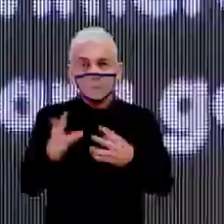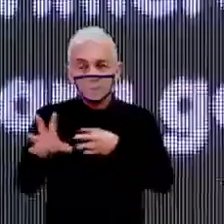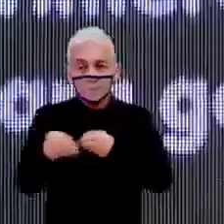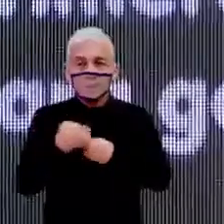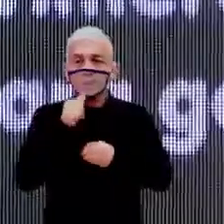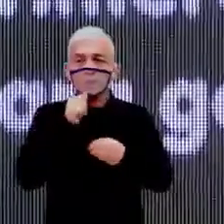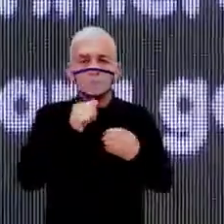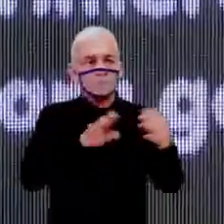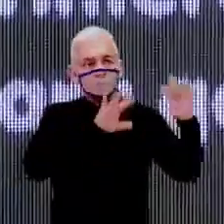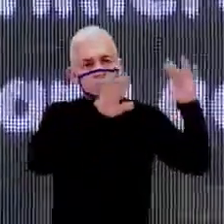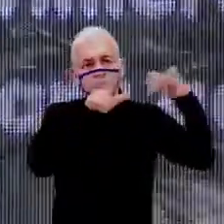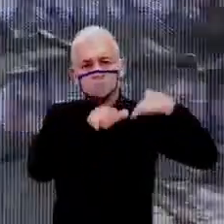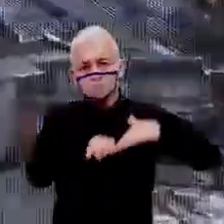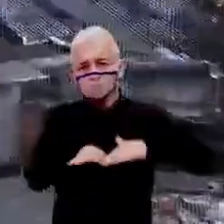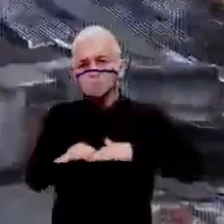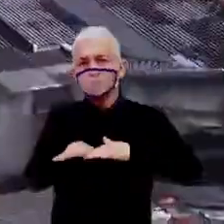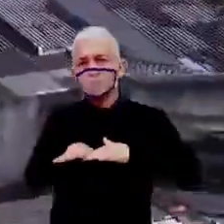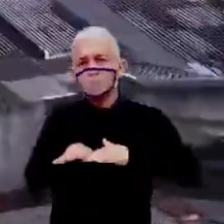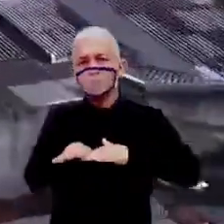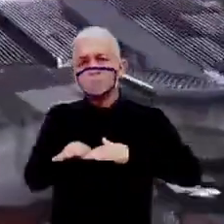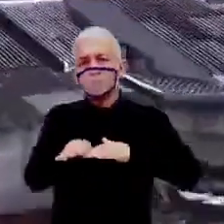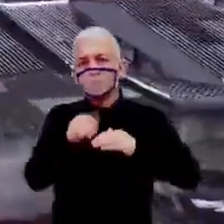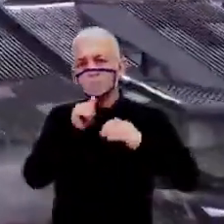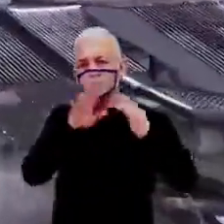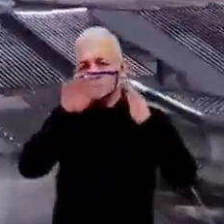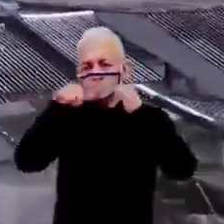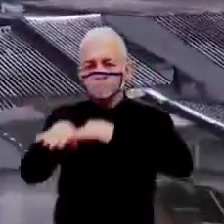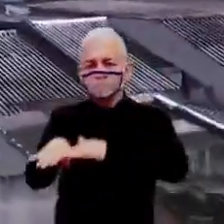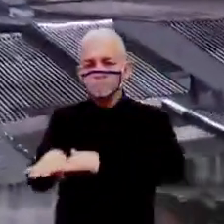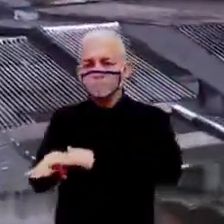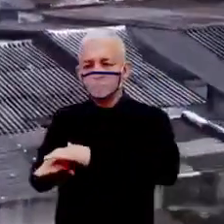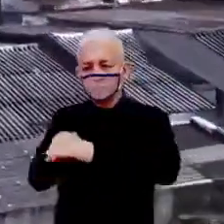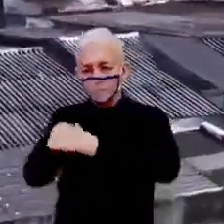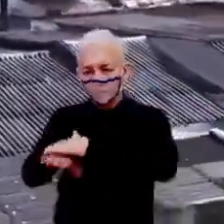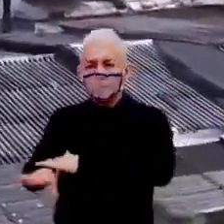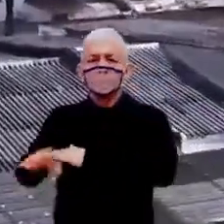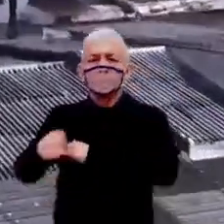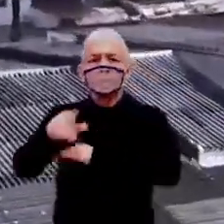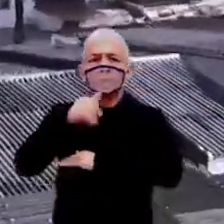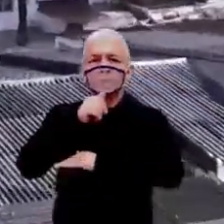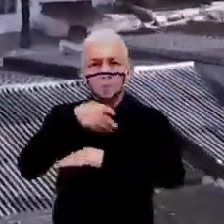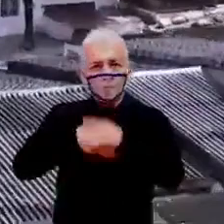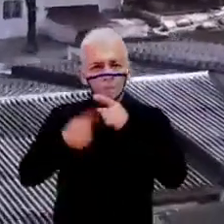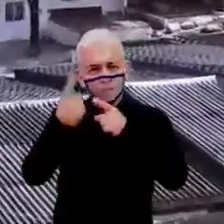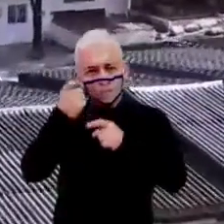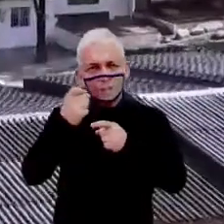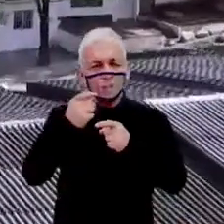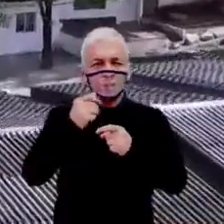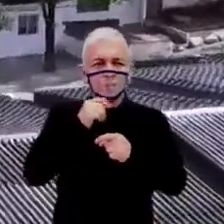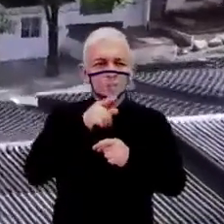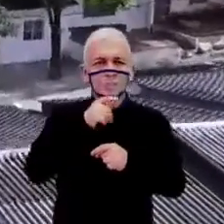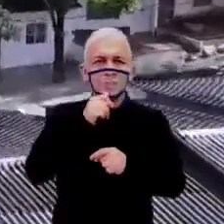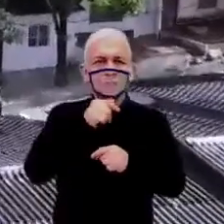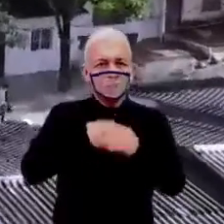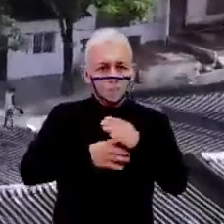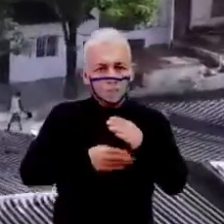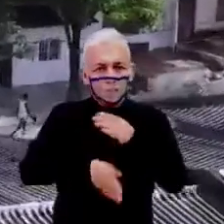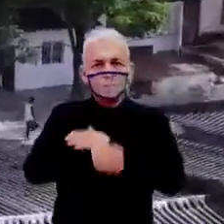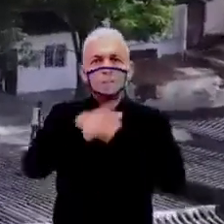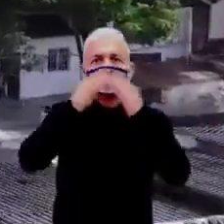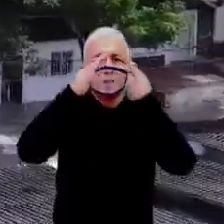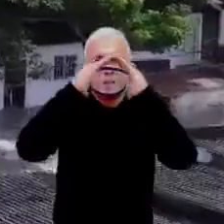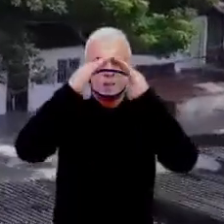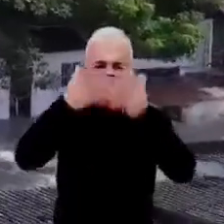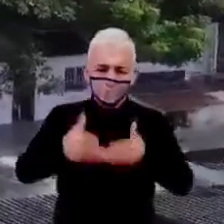aguas de unos arroyos más pequeños que cruzan todavía barrios de Barranquilla, que a veces tumban casas, que a